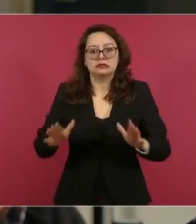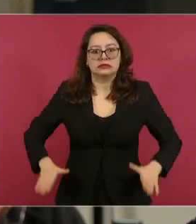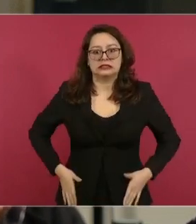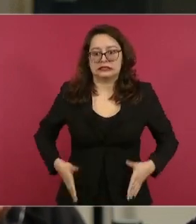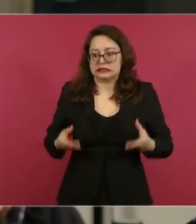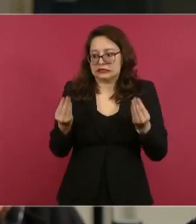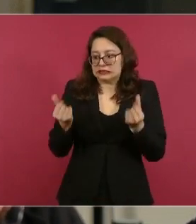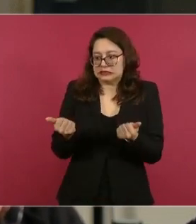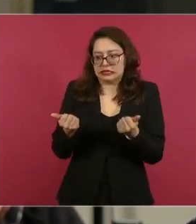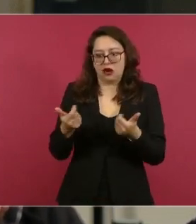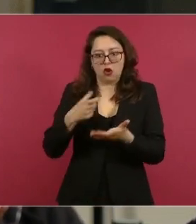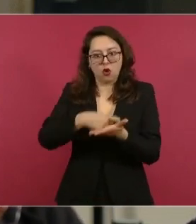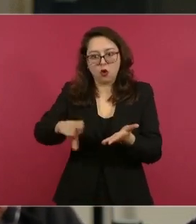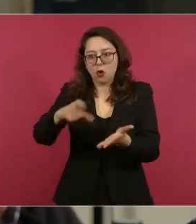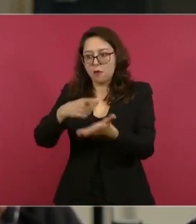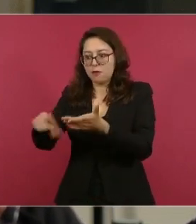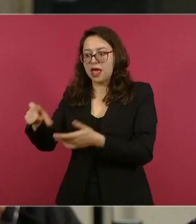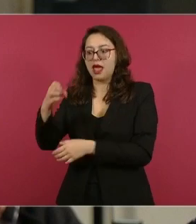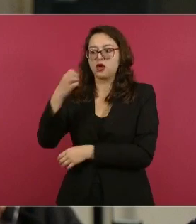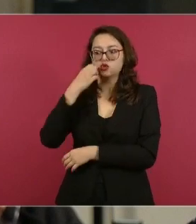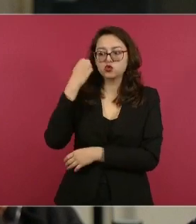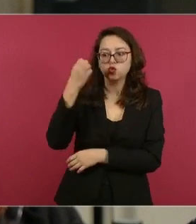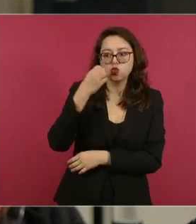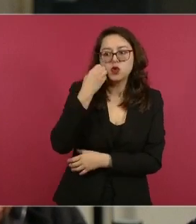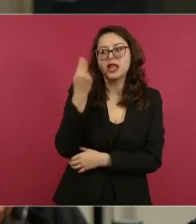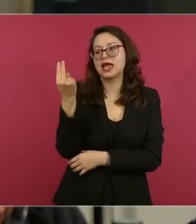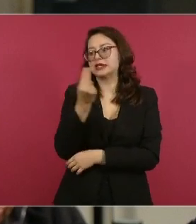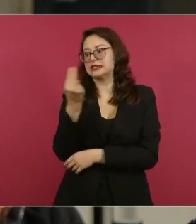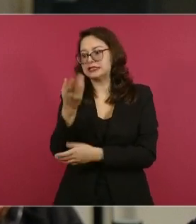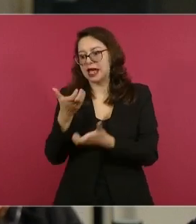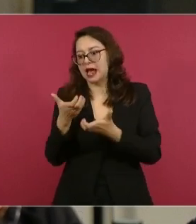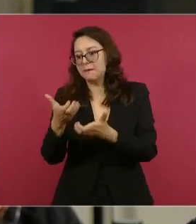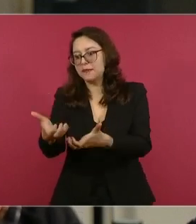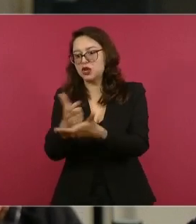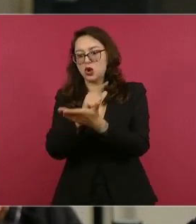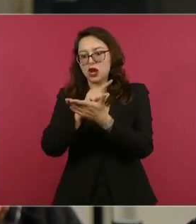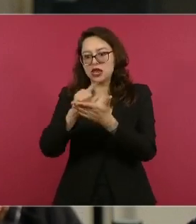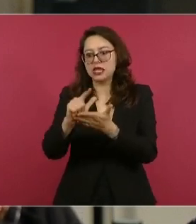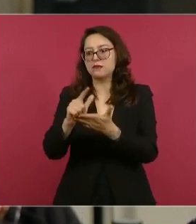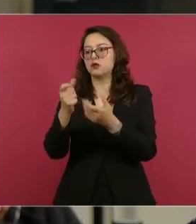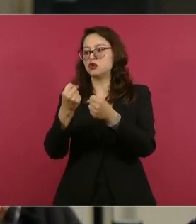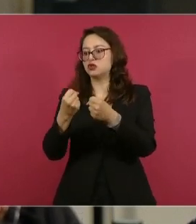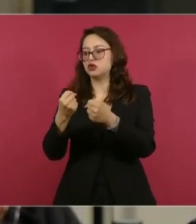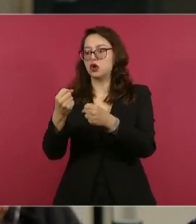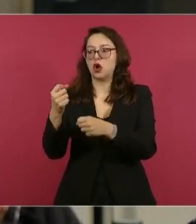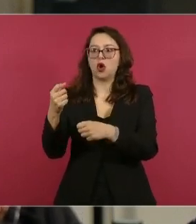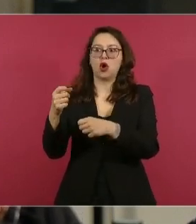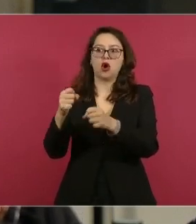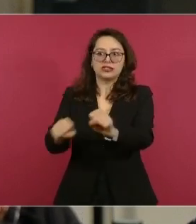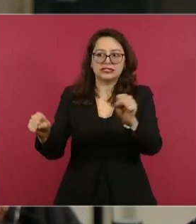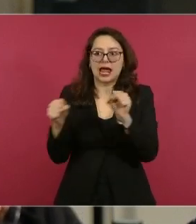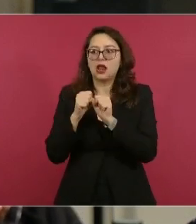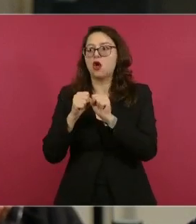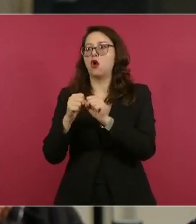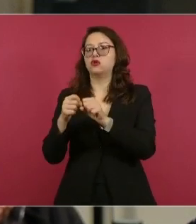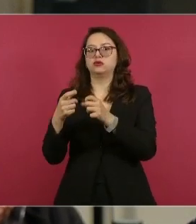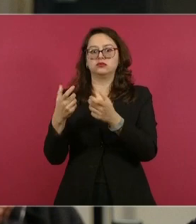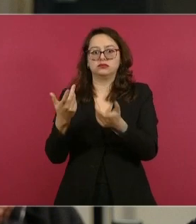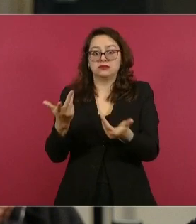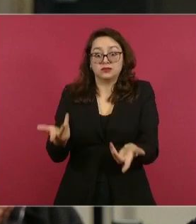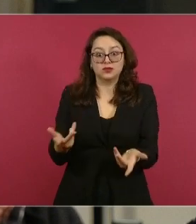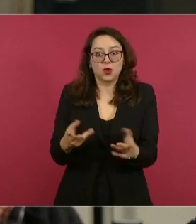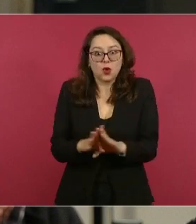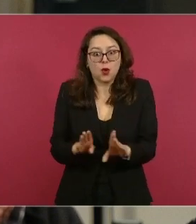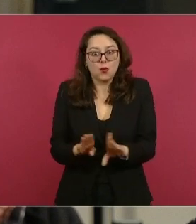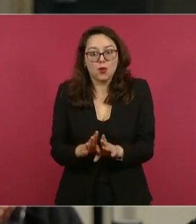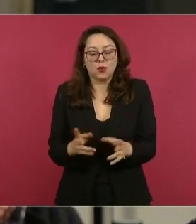comprar diversos productos. Para ir a la escuela se requiere que el camino esté limpio, que las aulas tengan cristales. ¿Cuál será la prioridad para